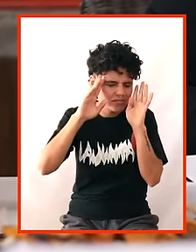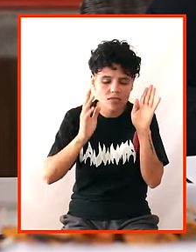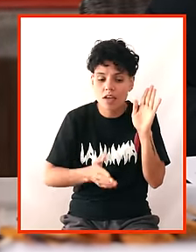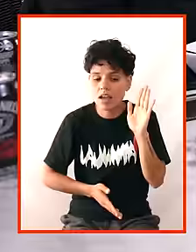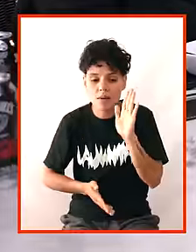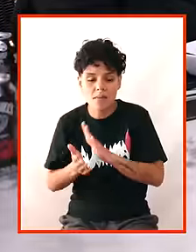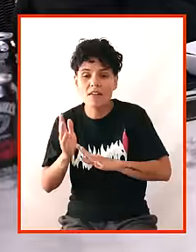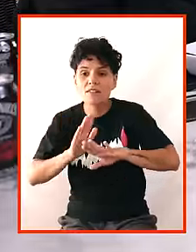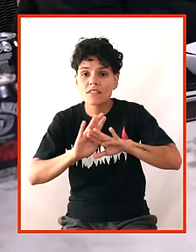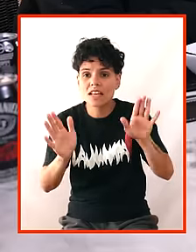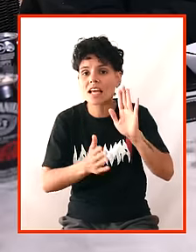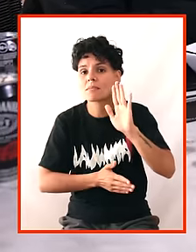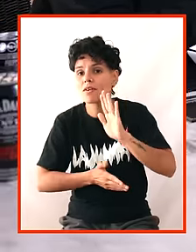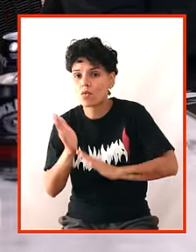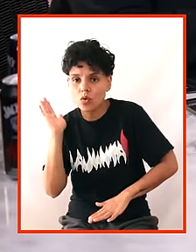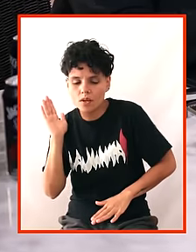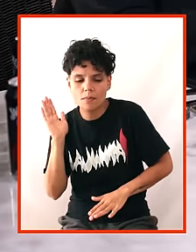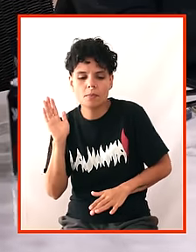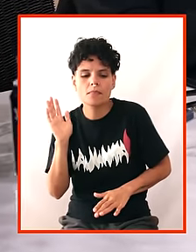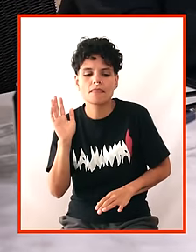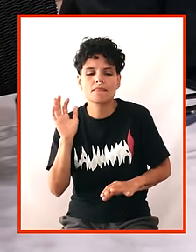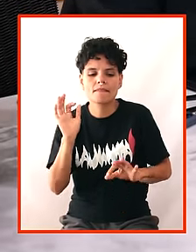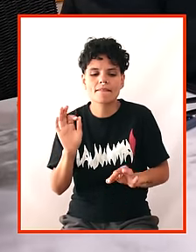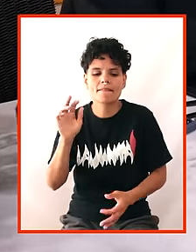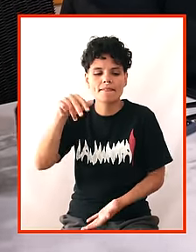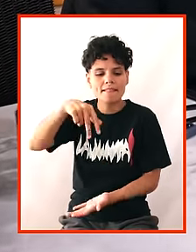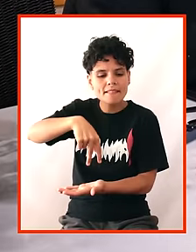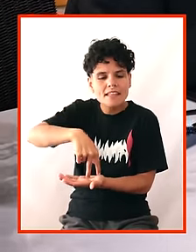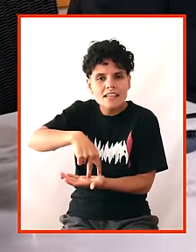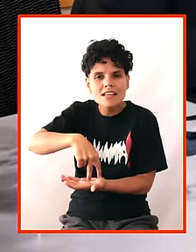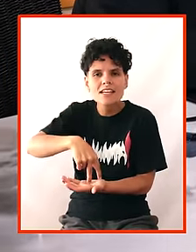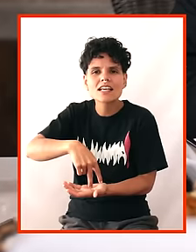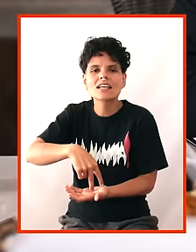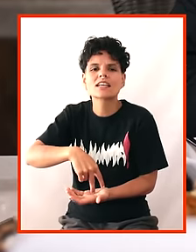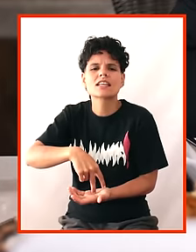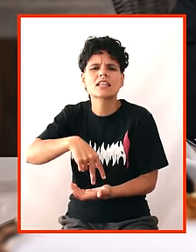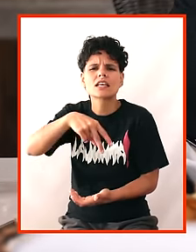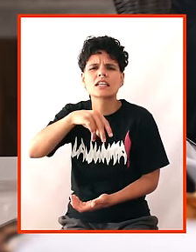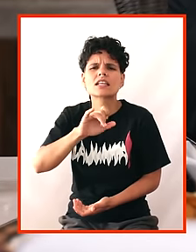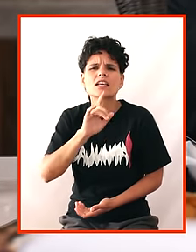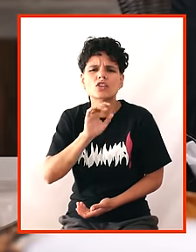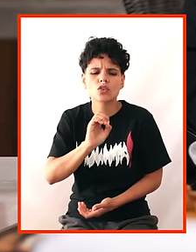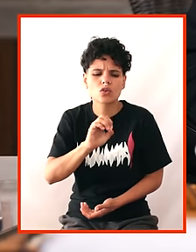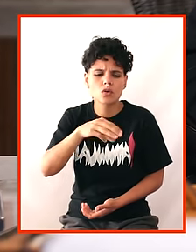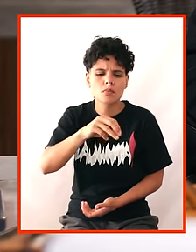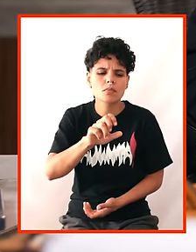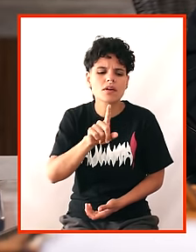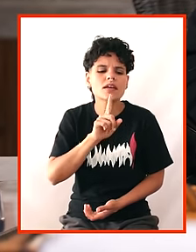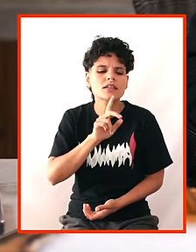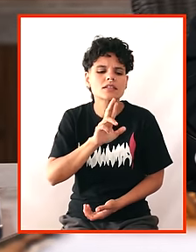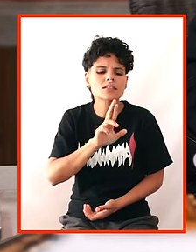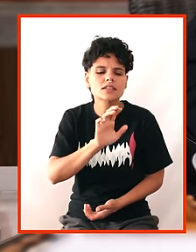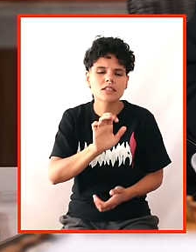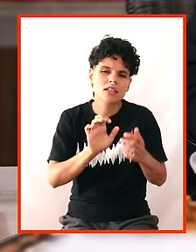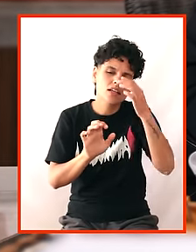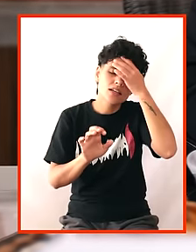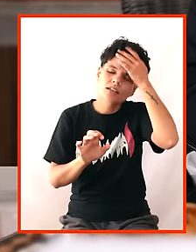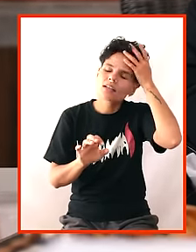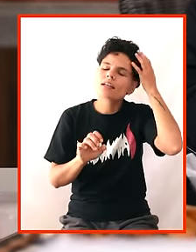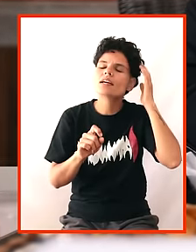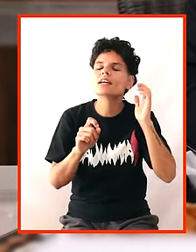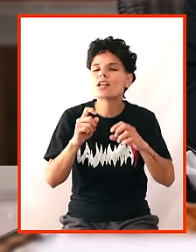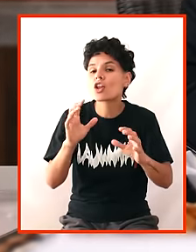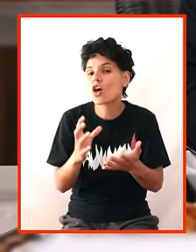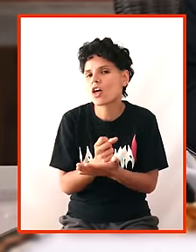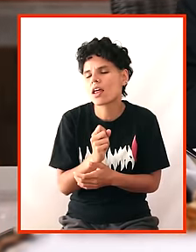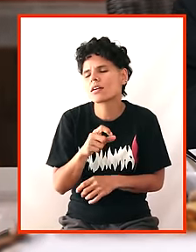cuando terminó, y alcancé a llegar al concierto de Nito Mestre, al Nescafé del Arte. Y tocó Gatti. Y en un segmento tocaba un Gatti más adelante. Sí,